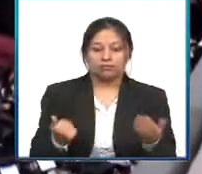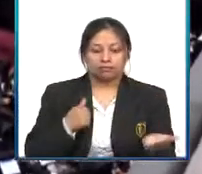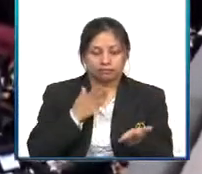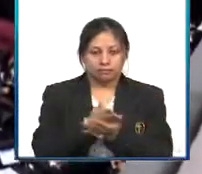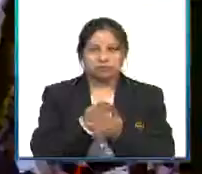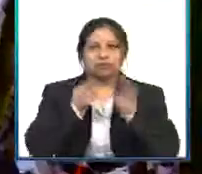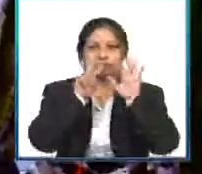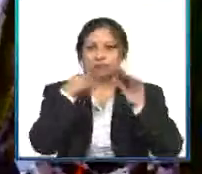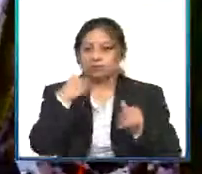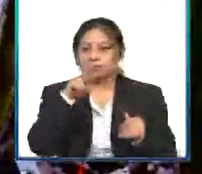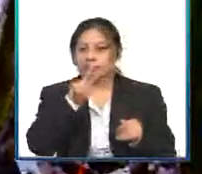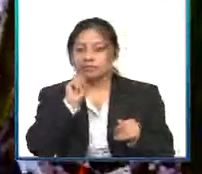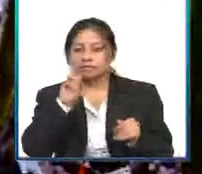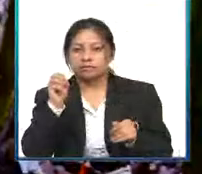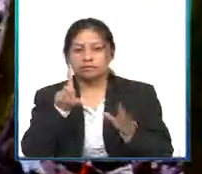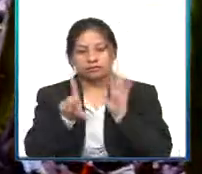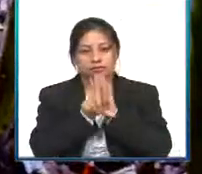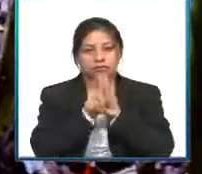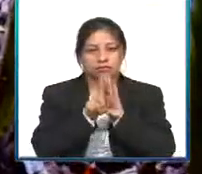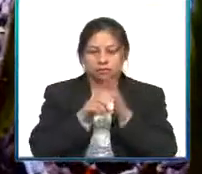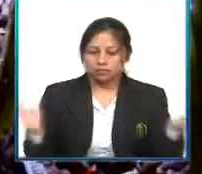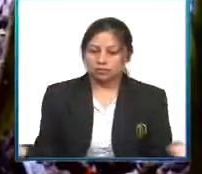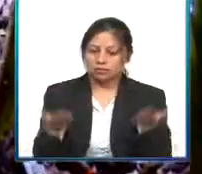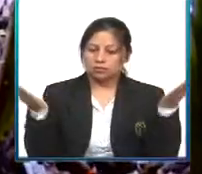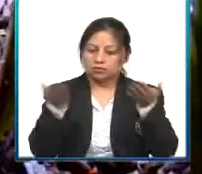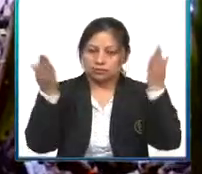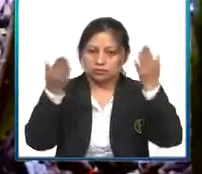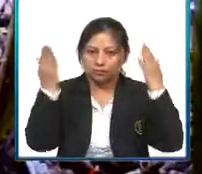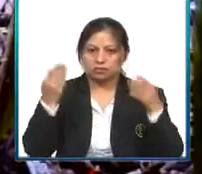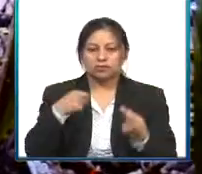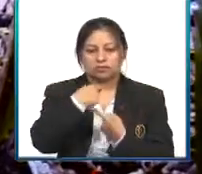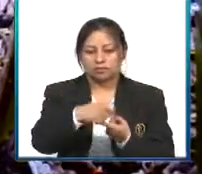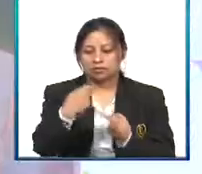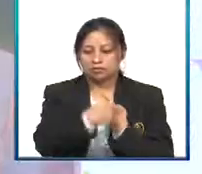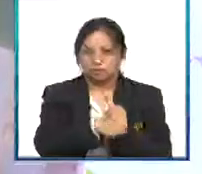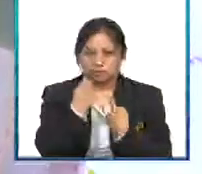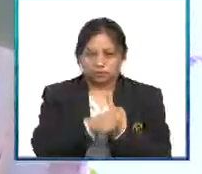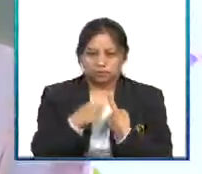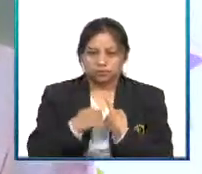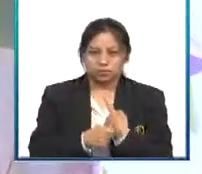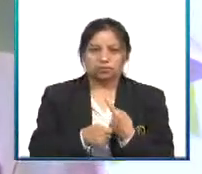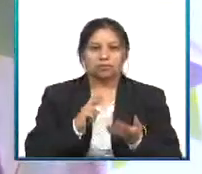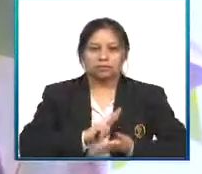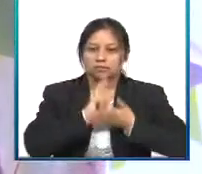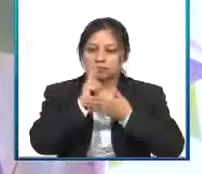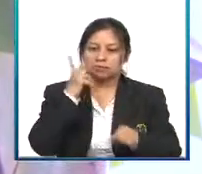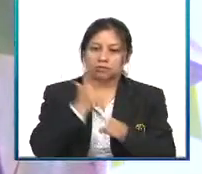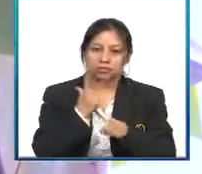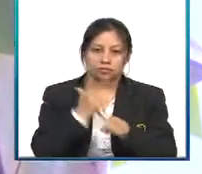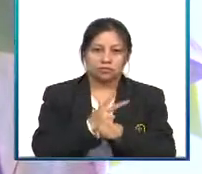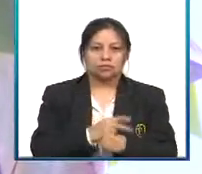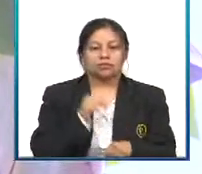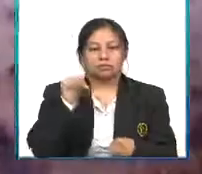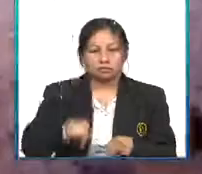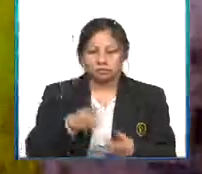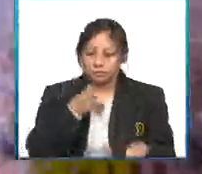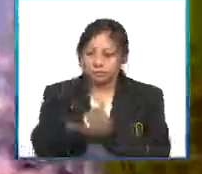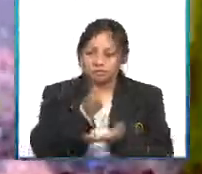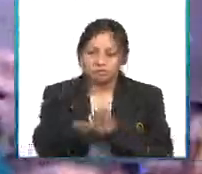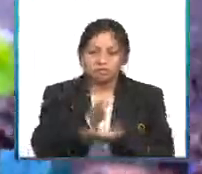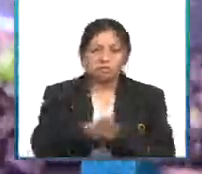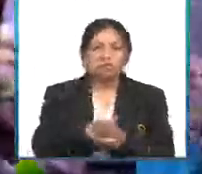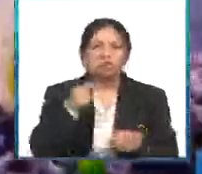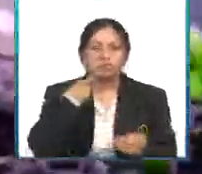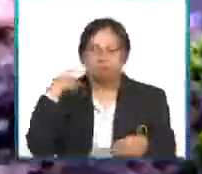Decreto 7-2020, Ley de Producción para el Cultivo de Plátano y el Banano en la República de Guatemala. Este decreto, que